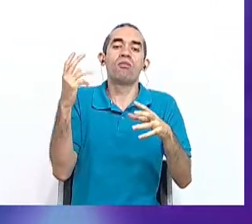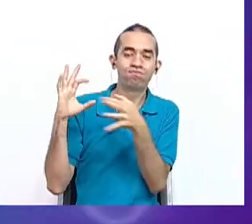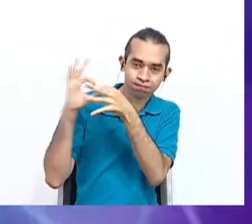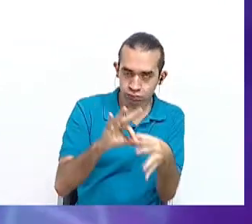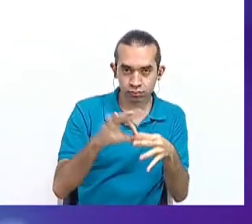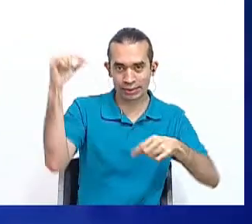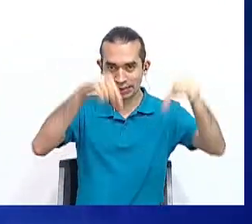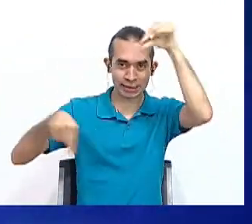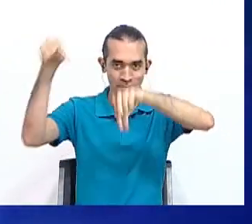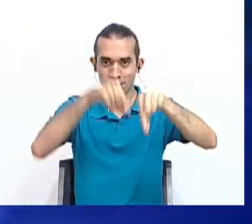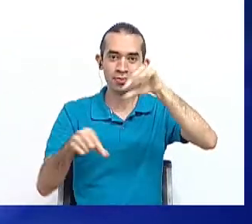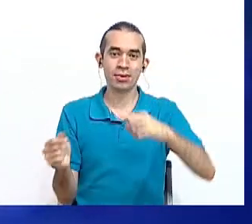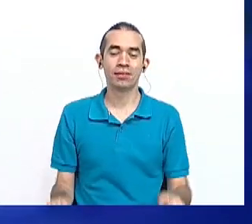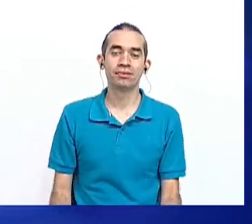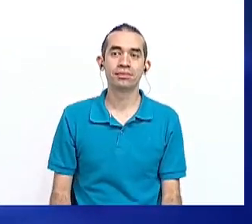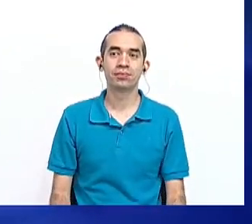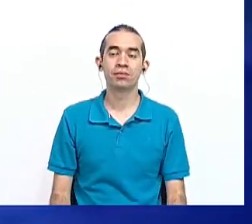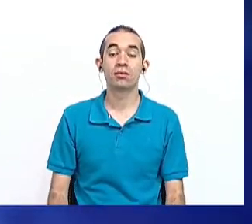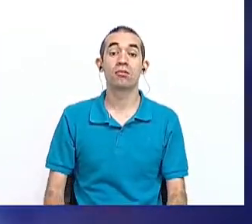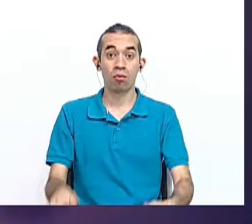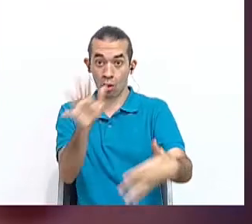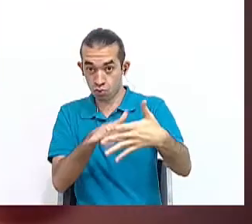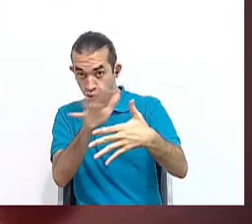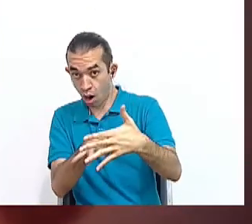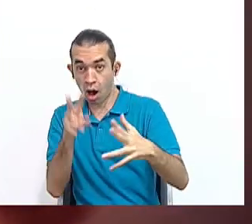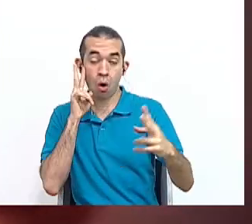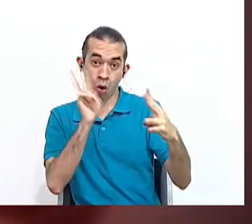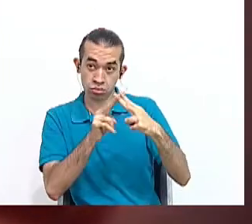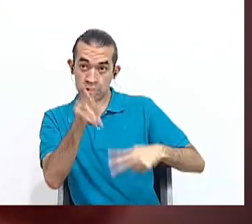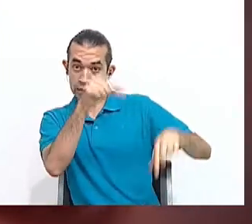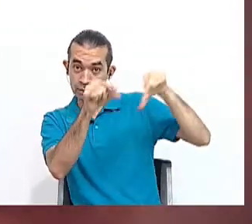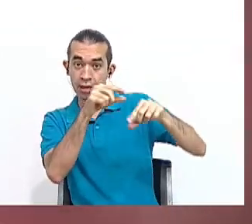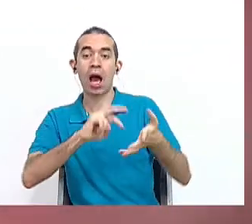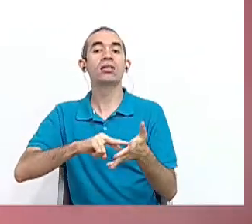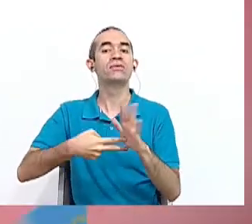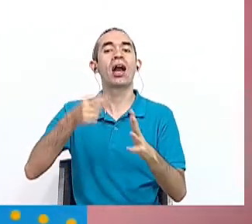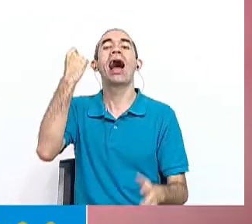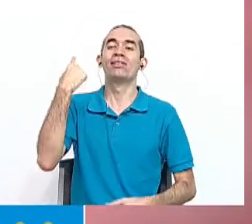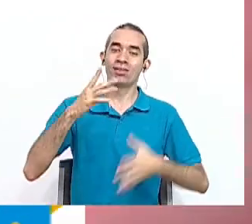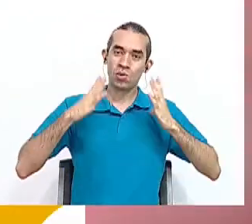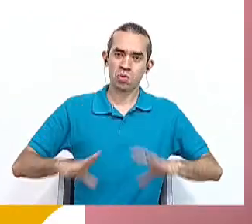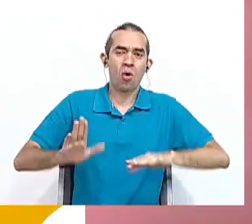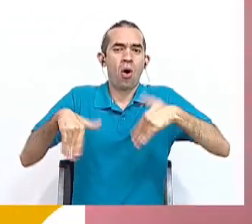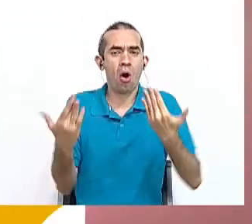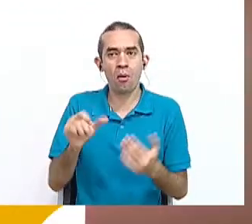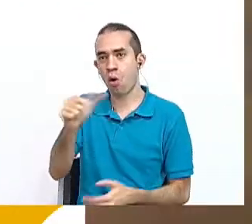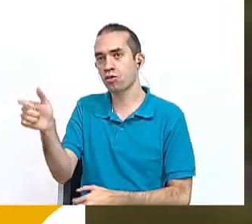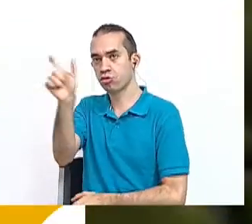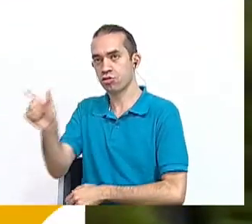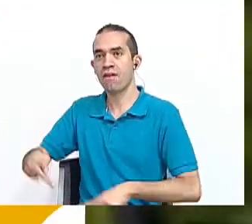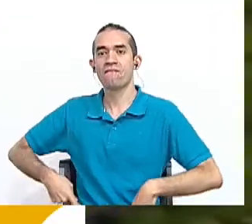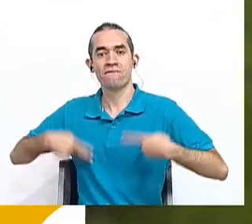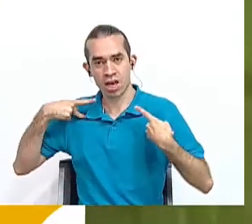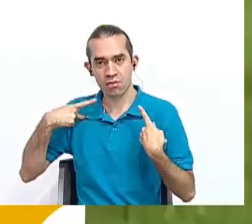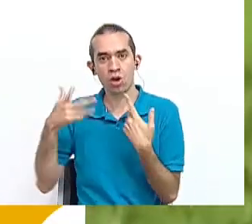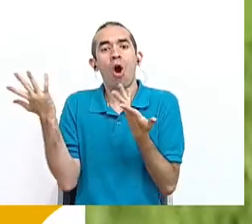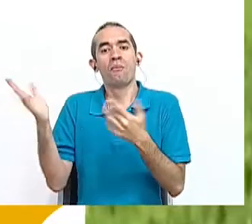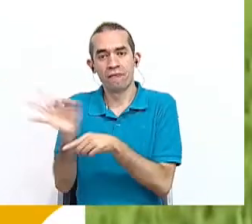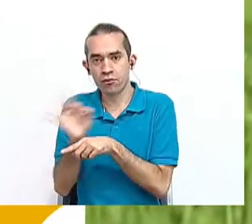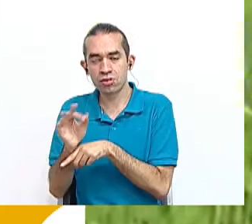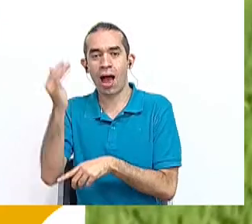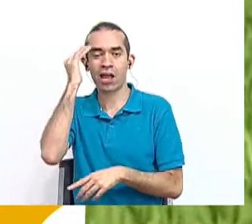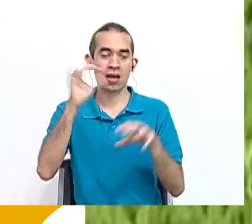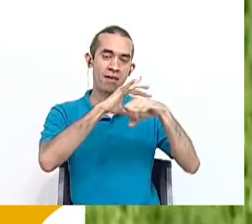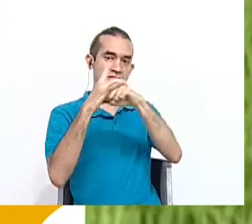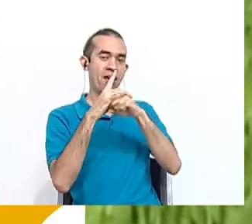química. Estudiarla y conocerla es entender cómo funciona tu cuerpo y el de otros seres vivos. Es conocer la Tierra y